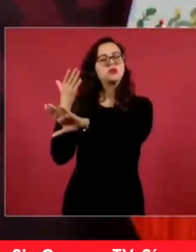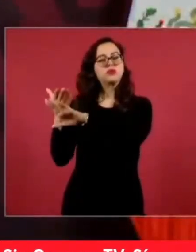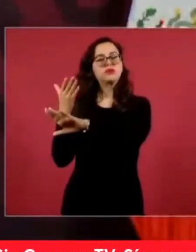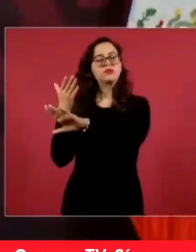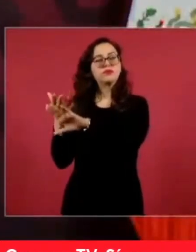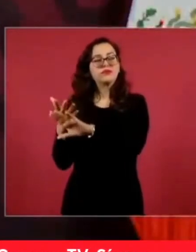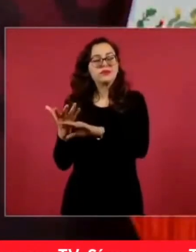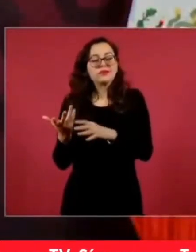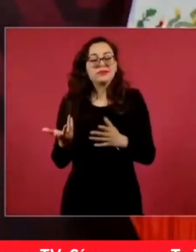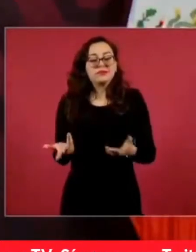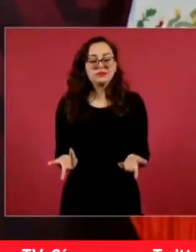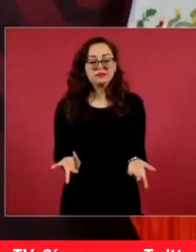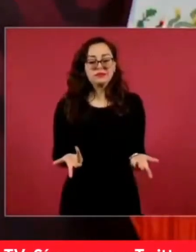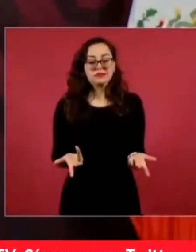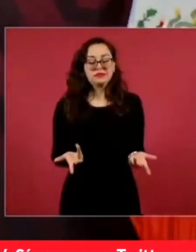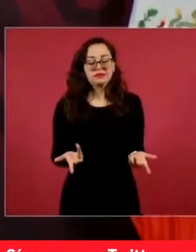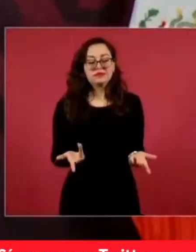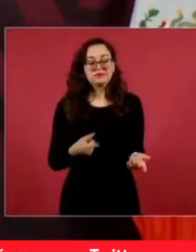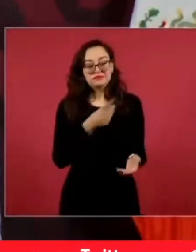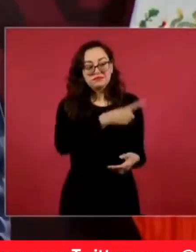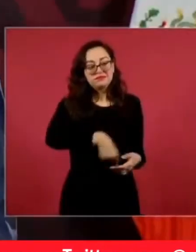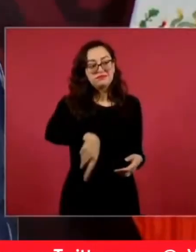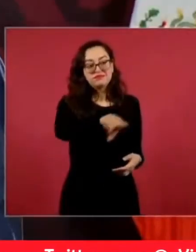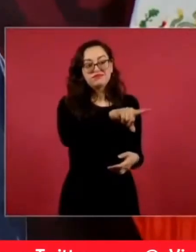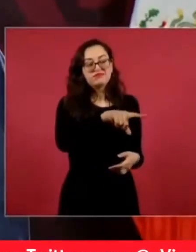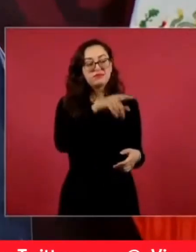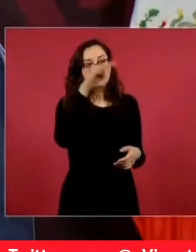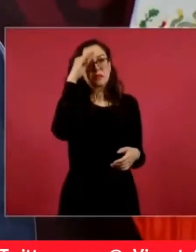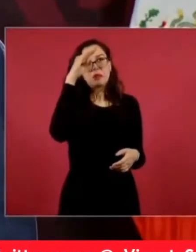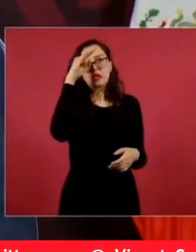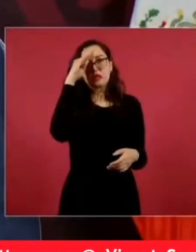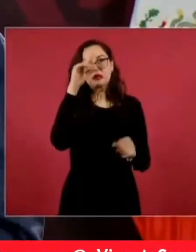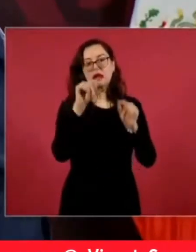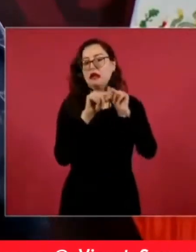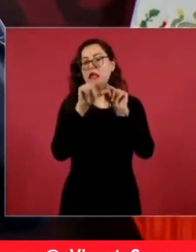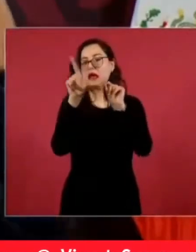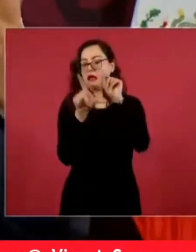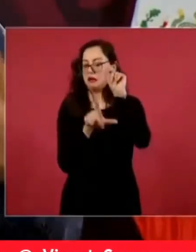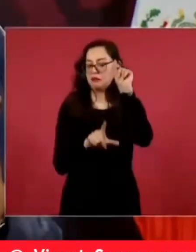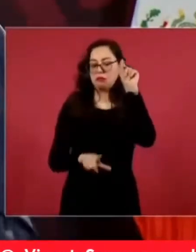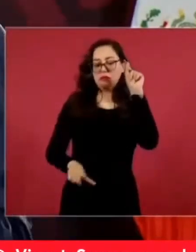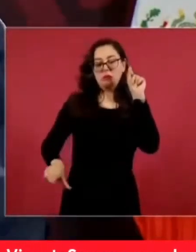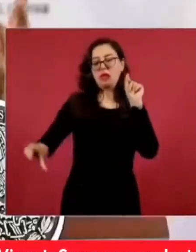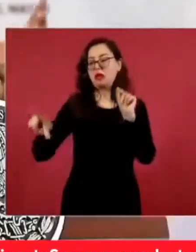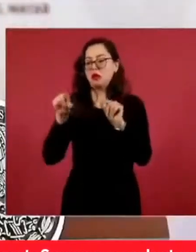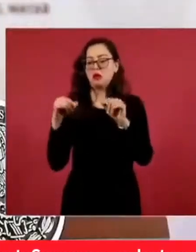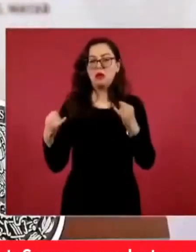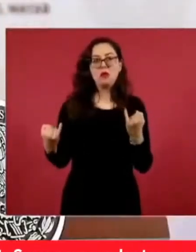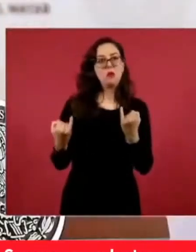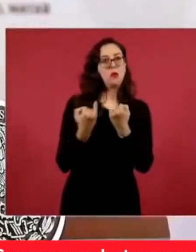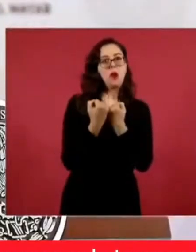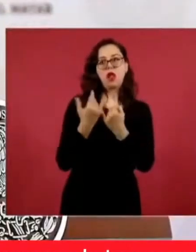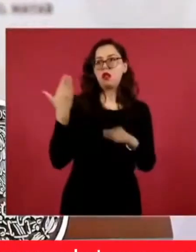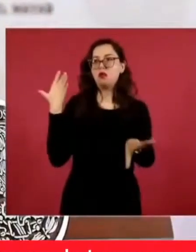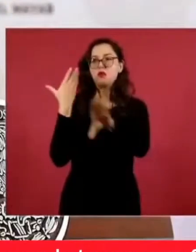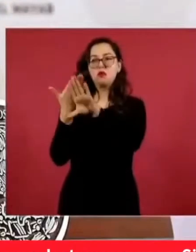pues se creen eso, se regodean con eso.